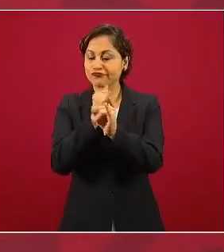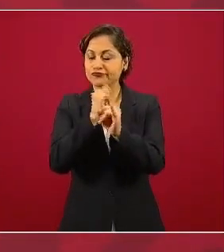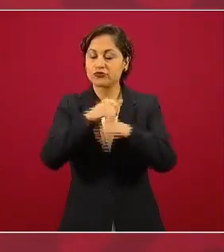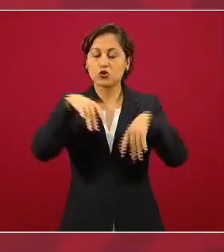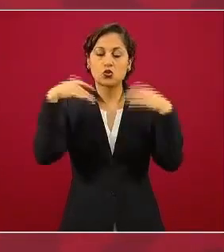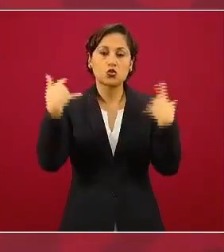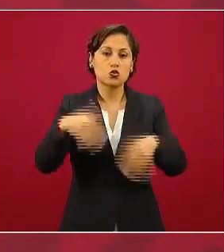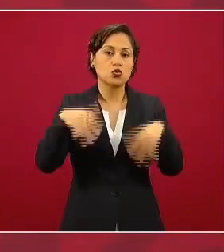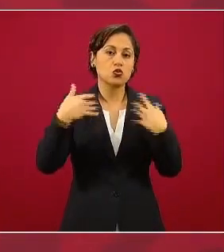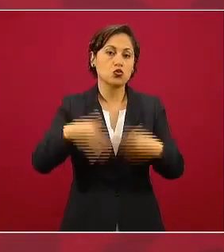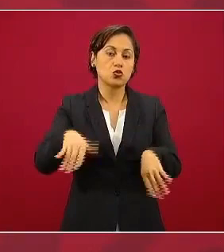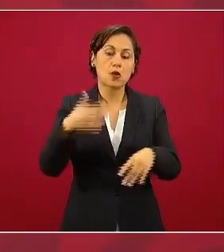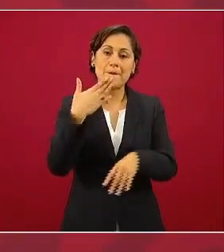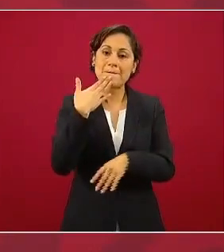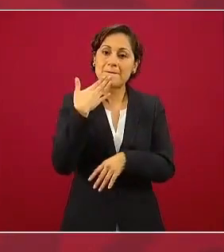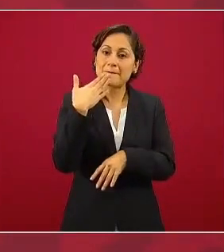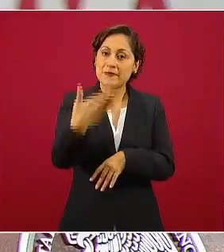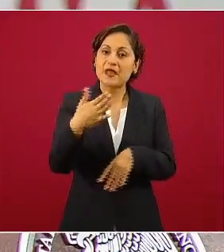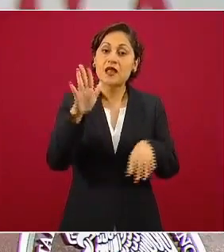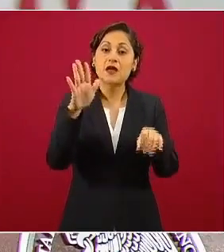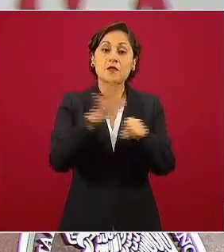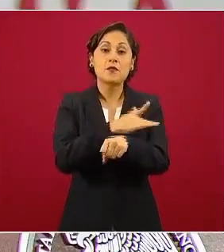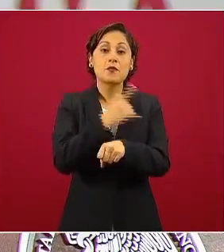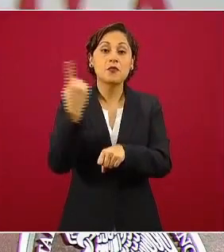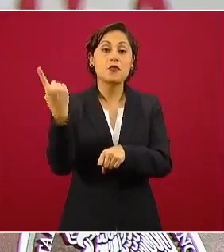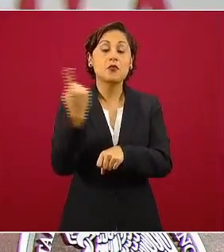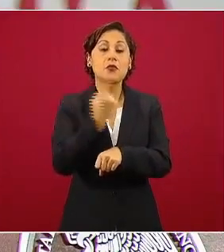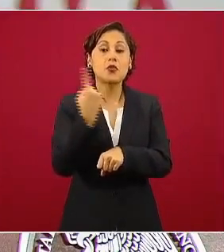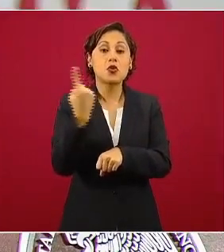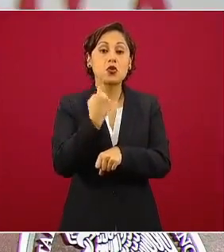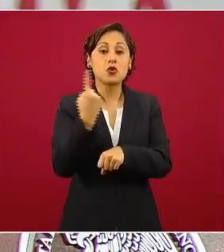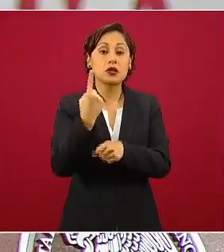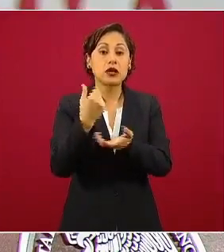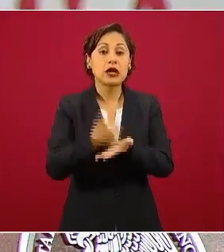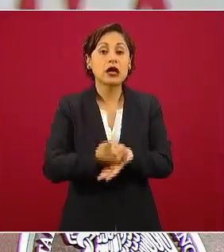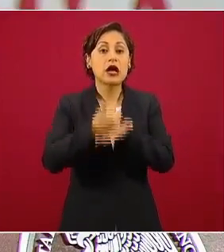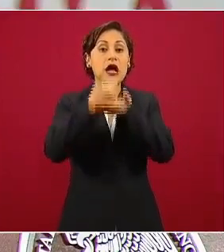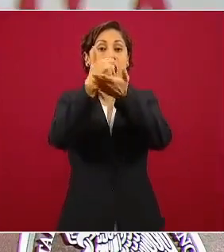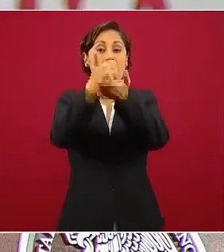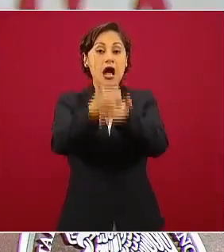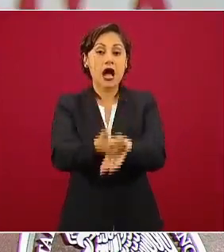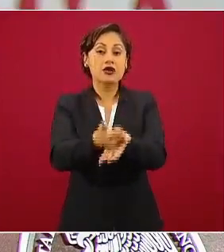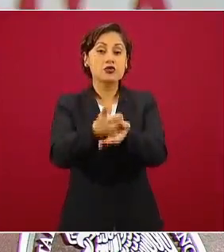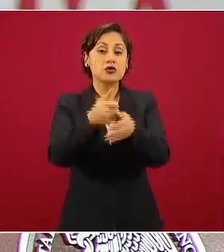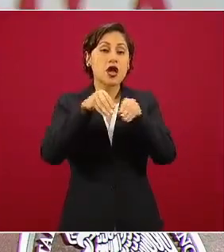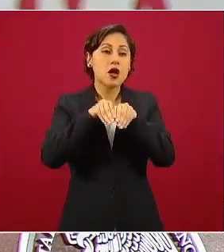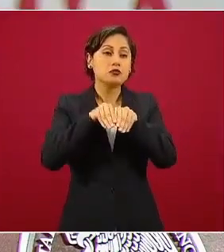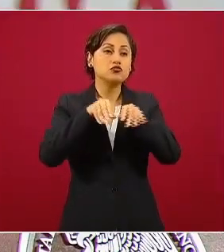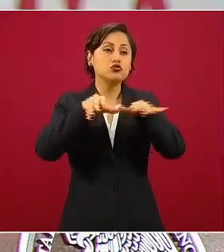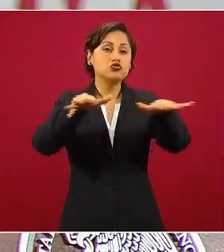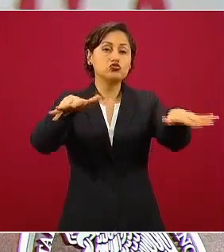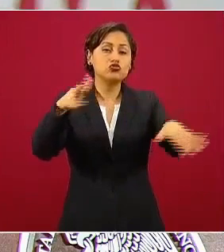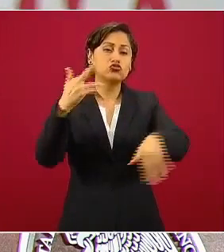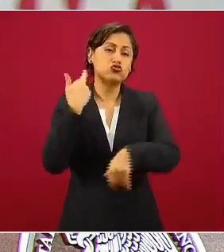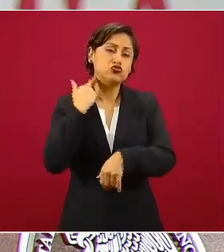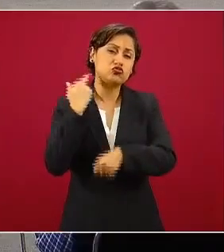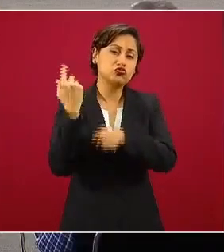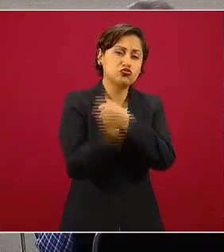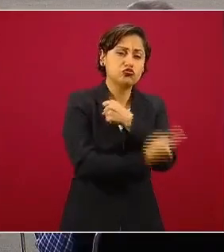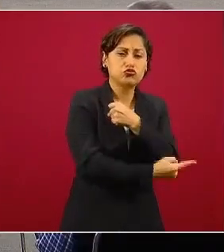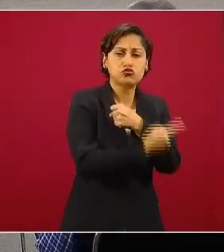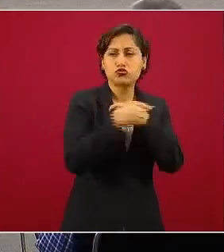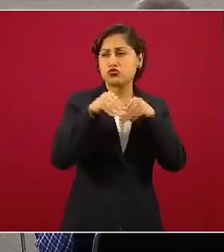porque pueden echar a andar miles de robots, pero también hay